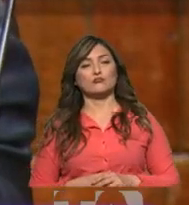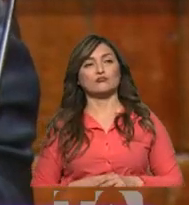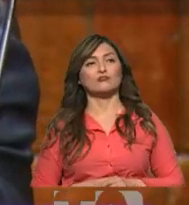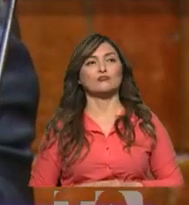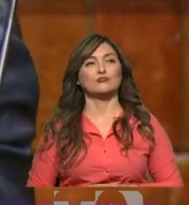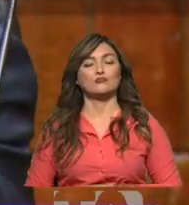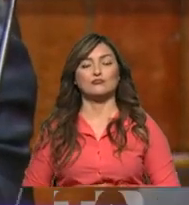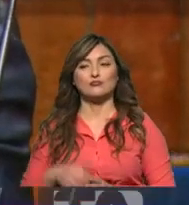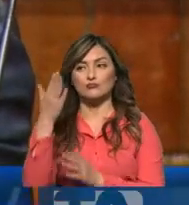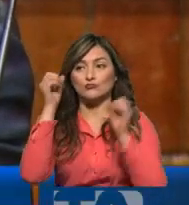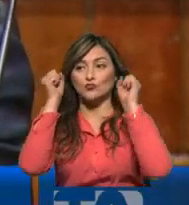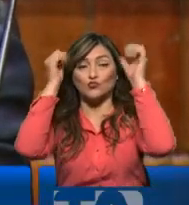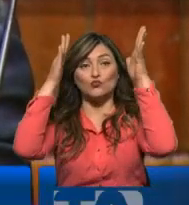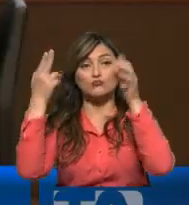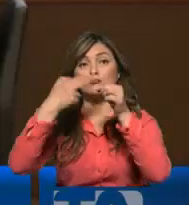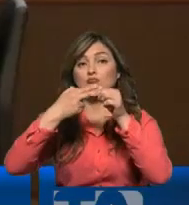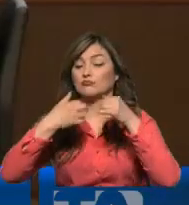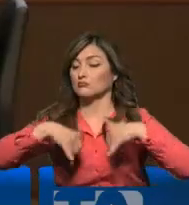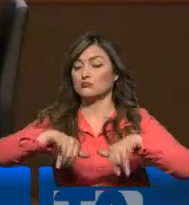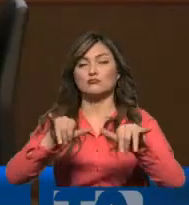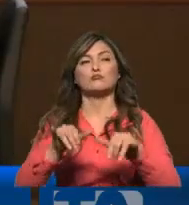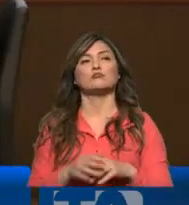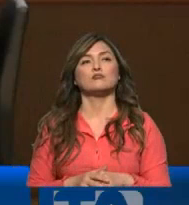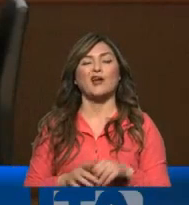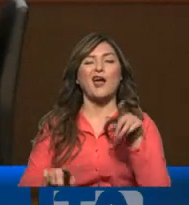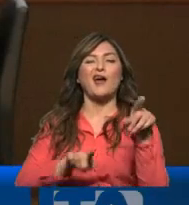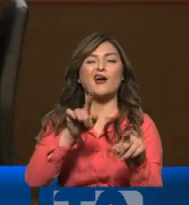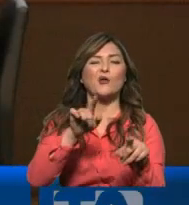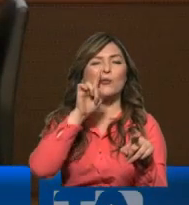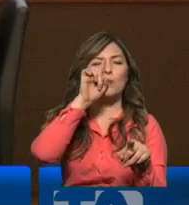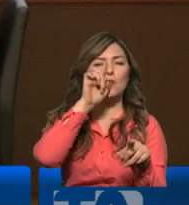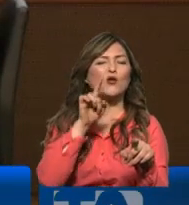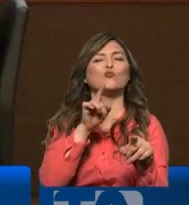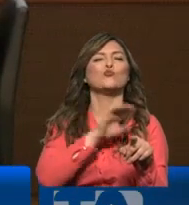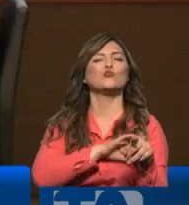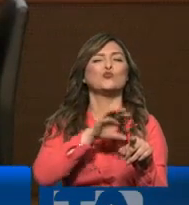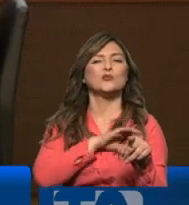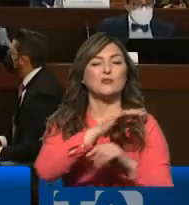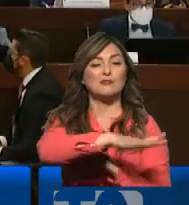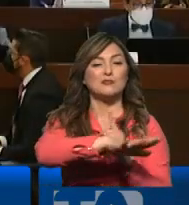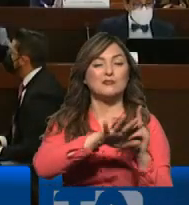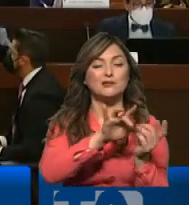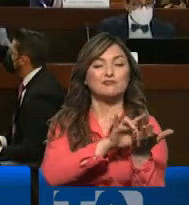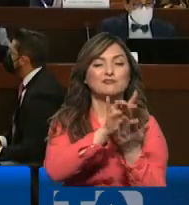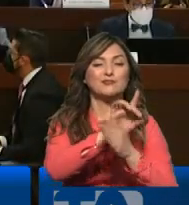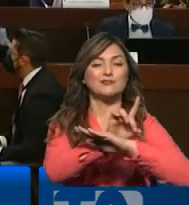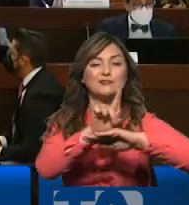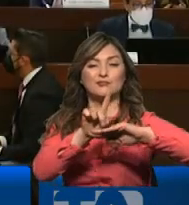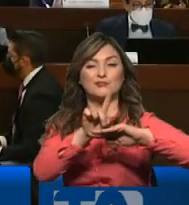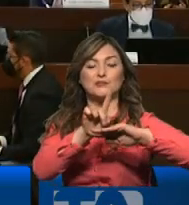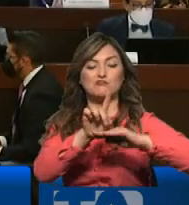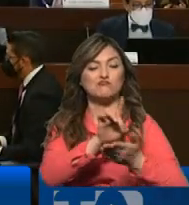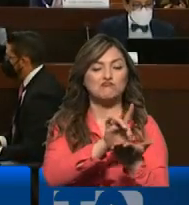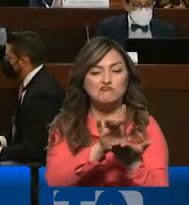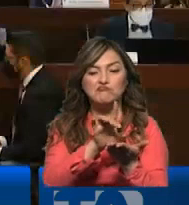Tras el regreso de Jorge Yunda a la alcaldía, se han movido varios funcionarios de entidades municipales, entre ellos algunos directivos de la Secretaría